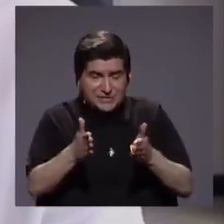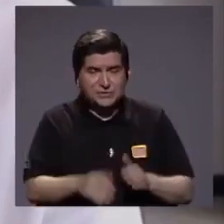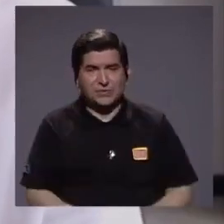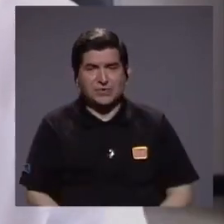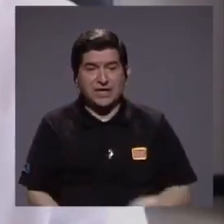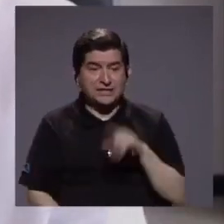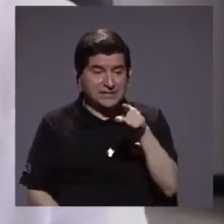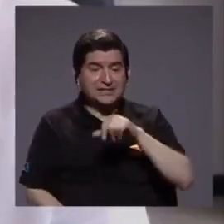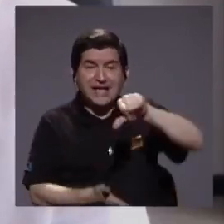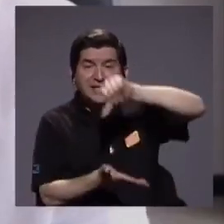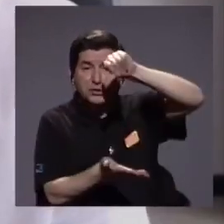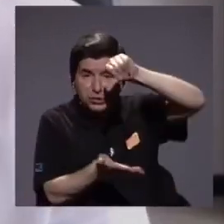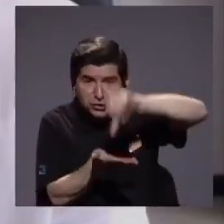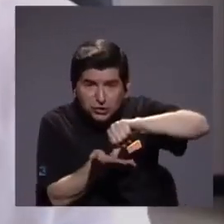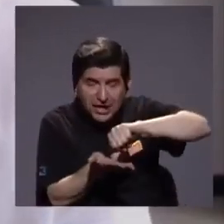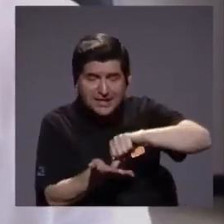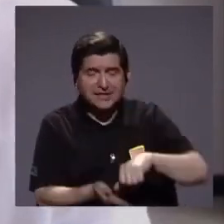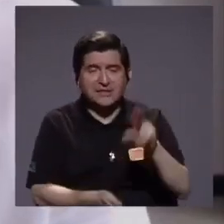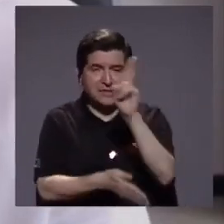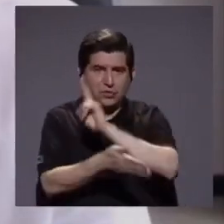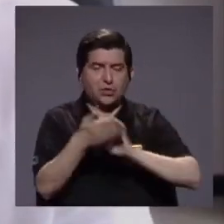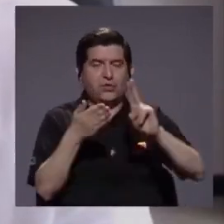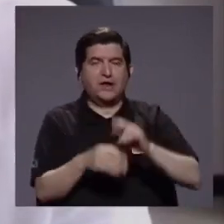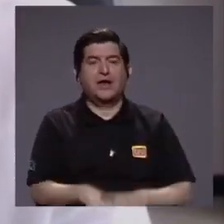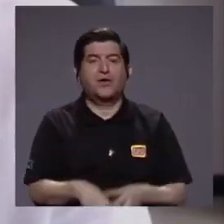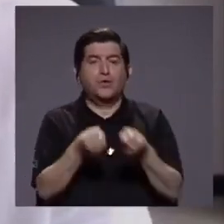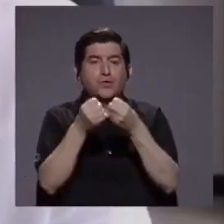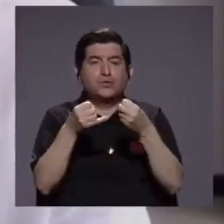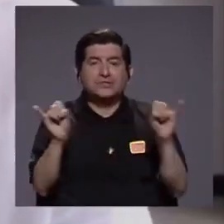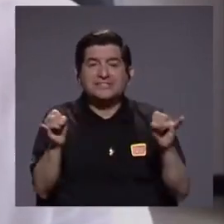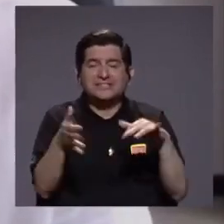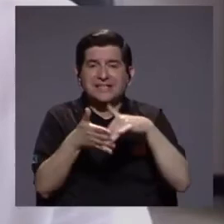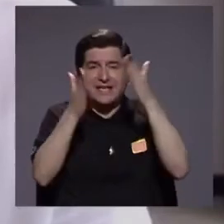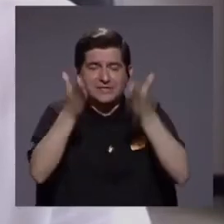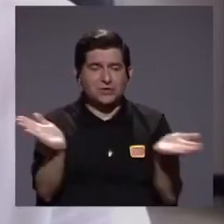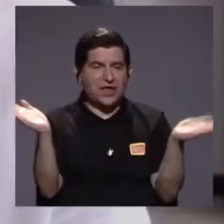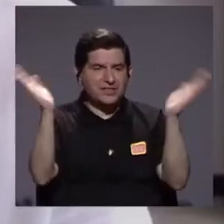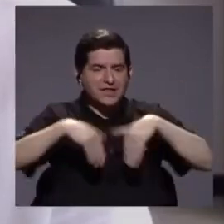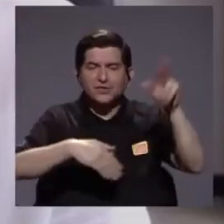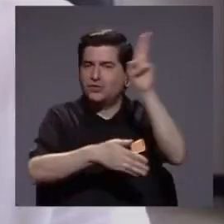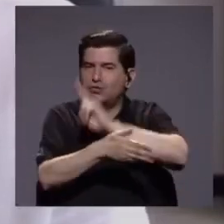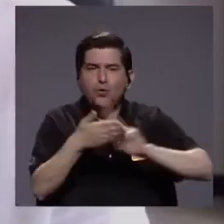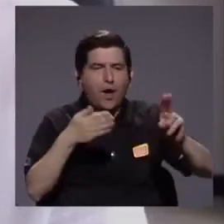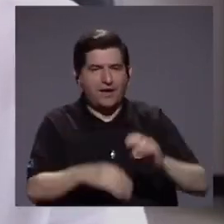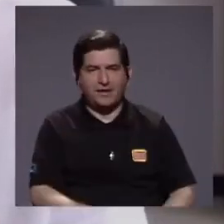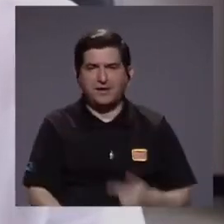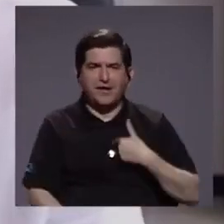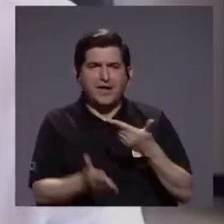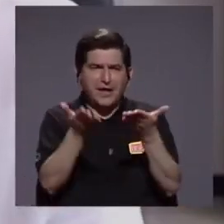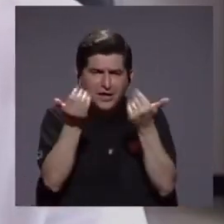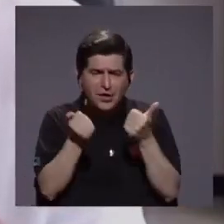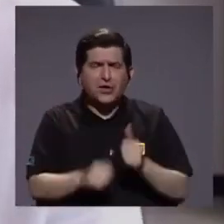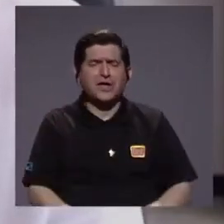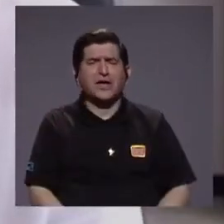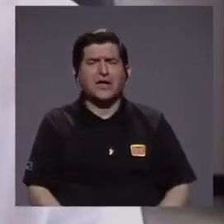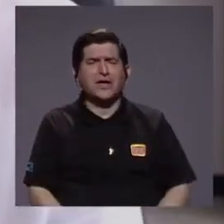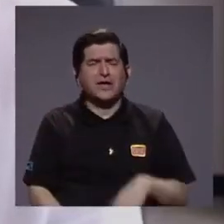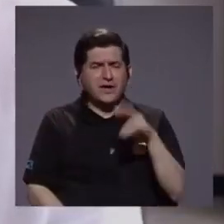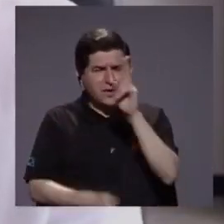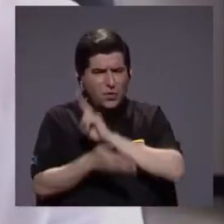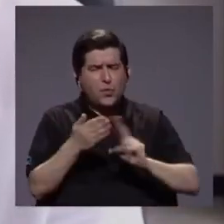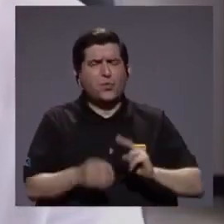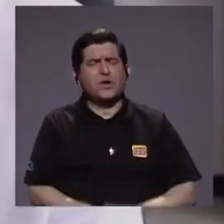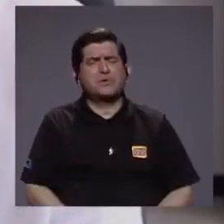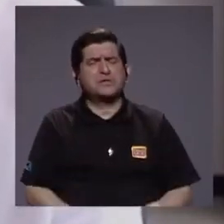estudiantes y las estudiantes son el centro de la universidad. Sin ellos no existe la universidad. Y yo quiero que la cuidemos, que cuidemos esta